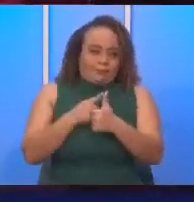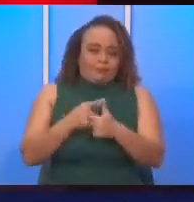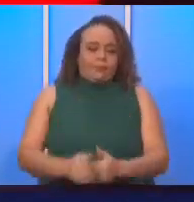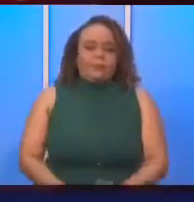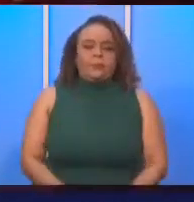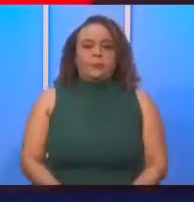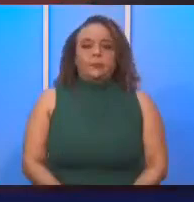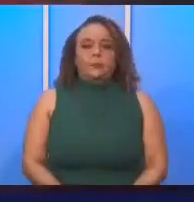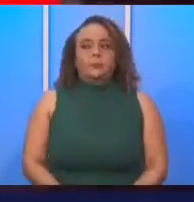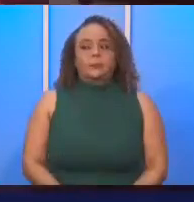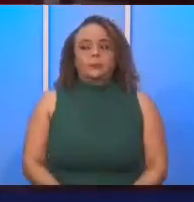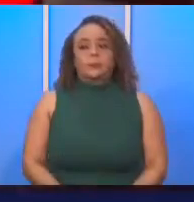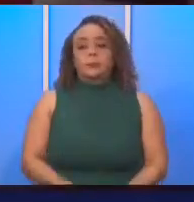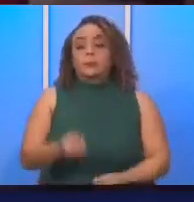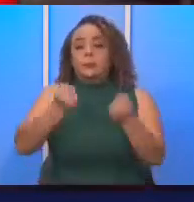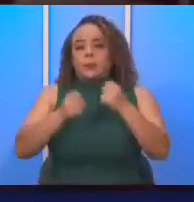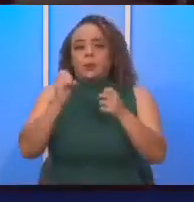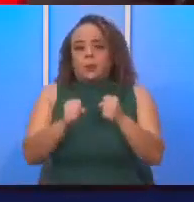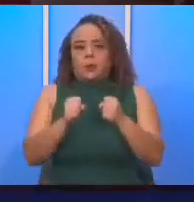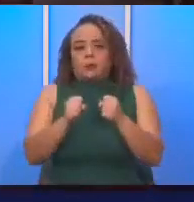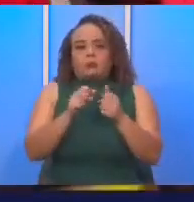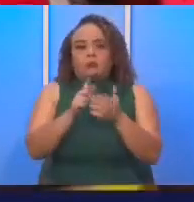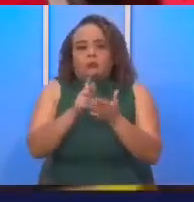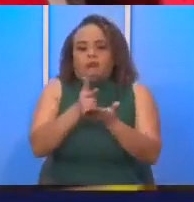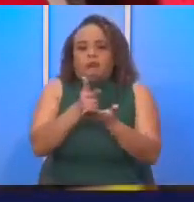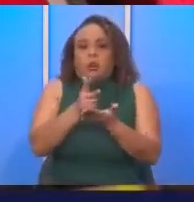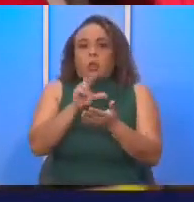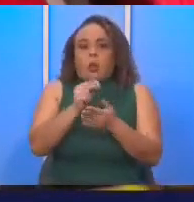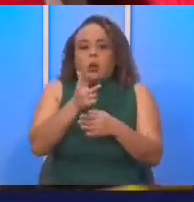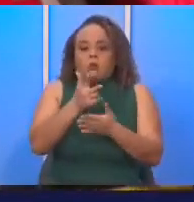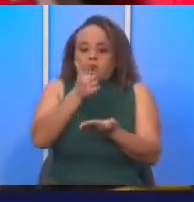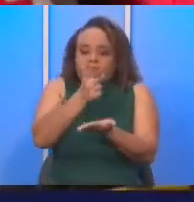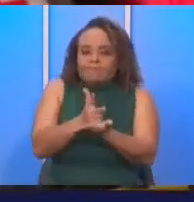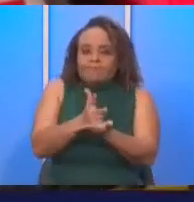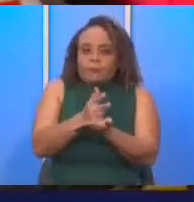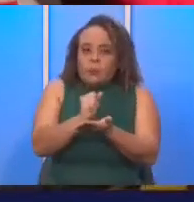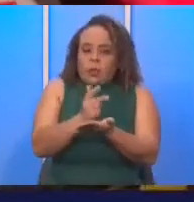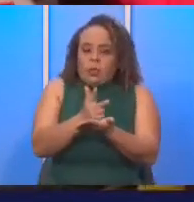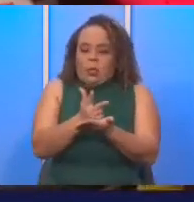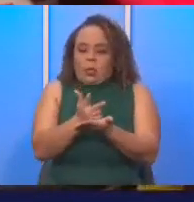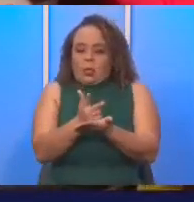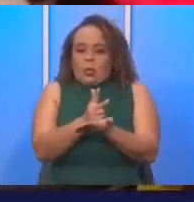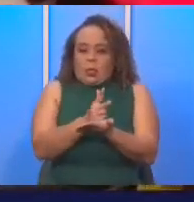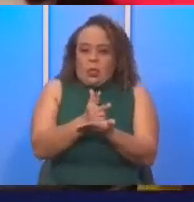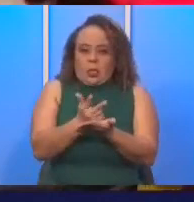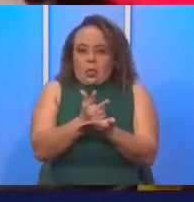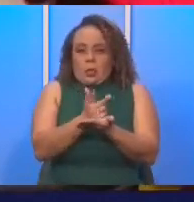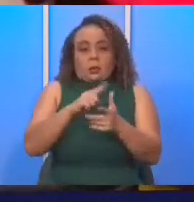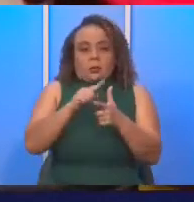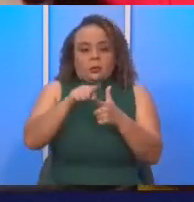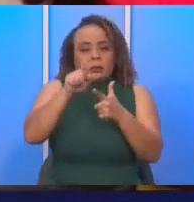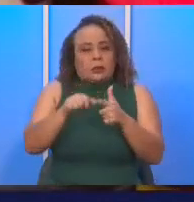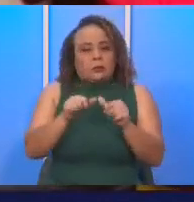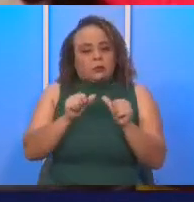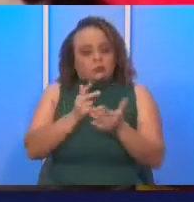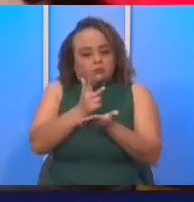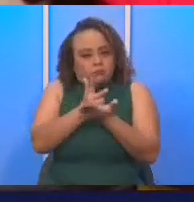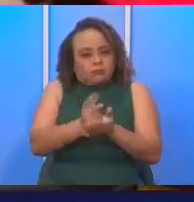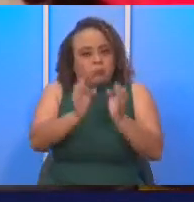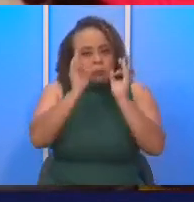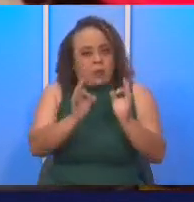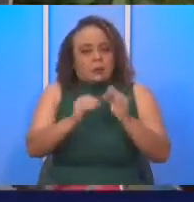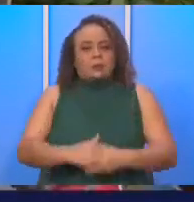El vehículo puede colapsar, normalmente no quedan estables, quedan un poco inestables, entonces hay que estabilizarlo bien con un